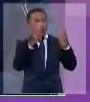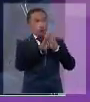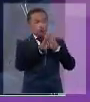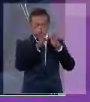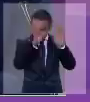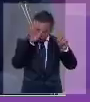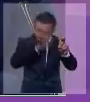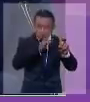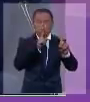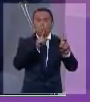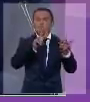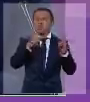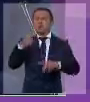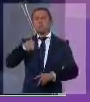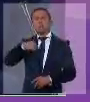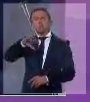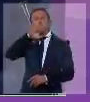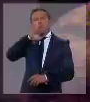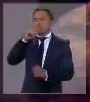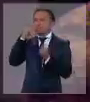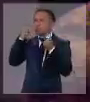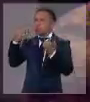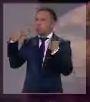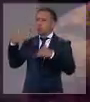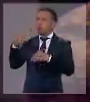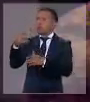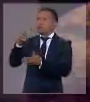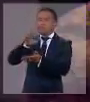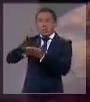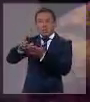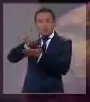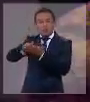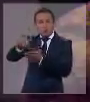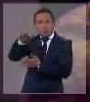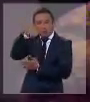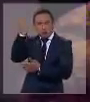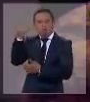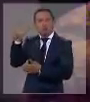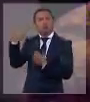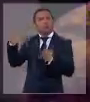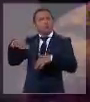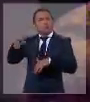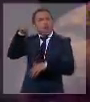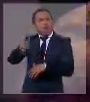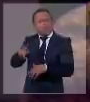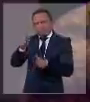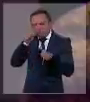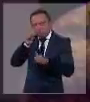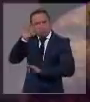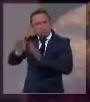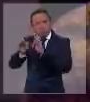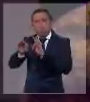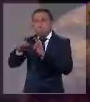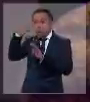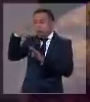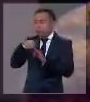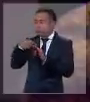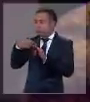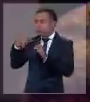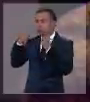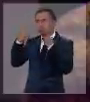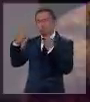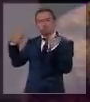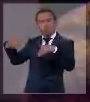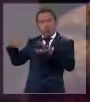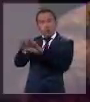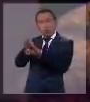guió en la vida. Y usted ha hablado mucho de la familia y ha hablado mucho de cómo se involucra la familia también en la educación. Y la verdad es que nos